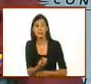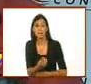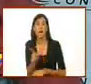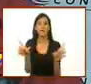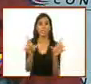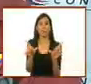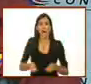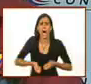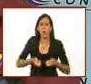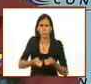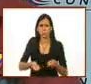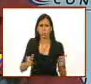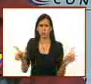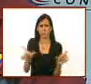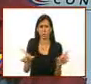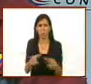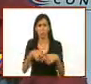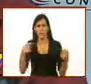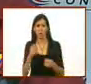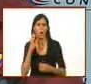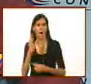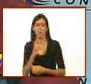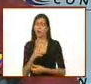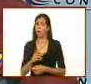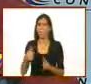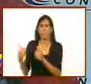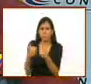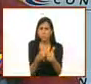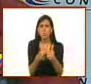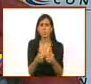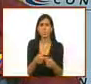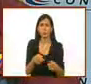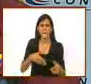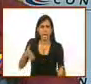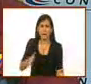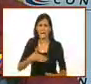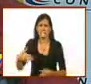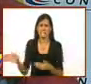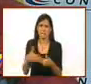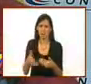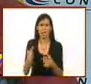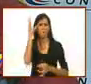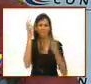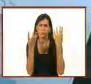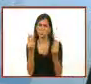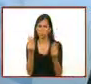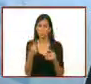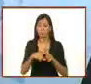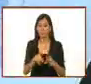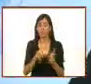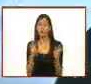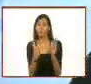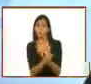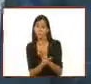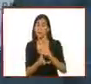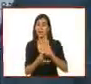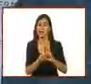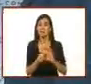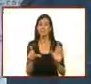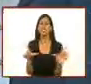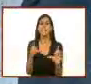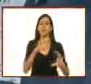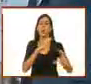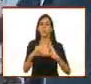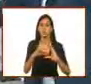que esto es acoso a los medios, mañana dirán que esto es persecución, como han inventado 50.000 cosas. Reformarán la ley de telecomunicaciones